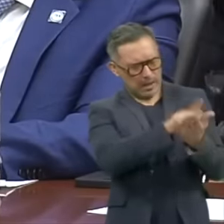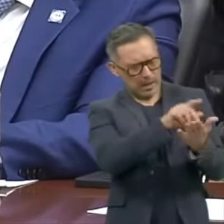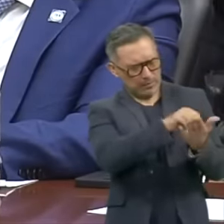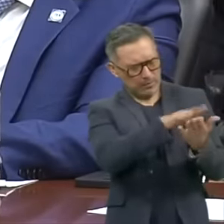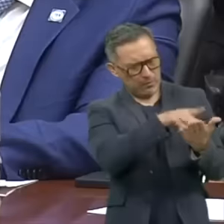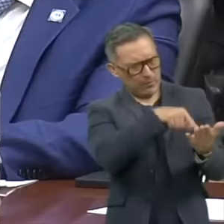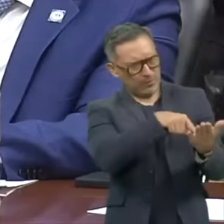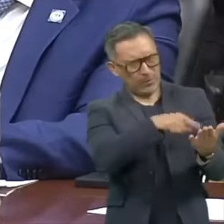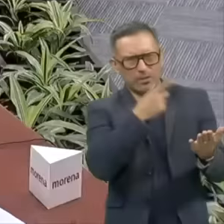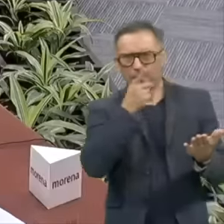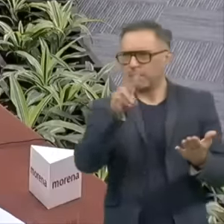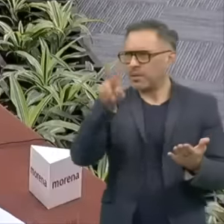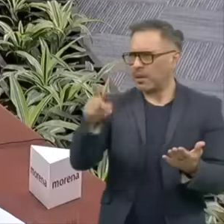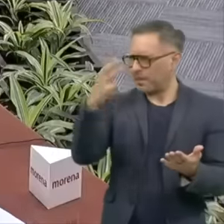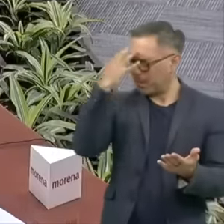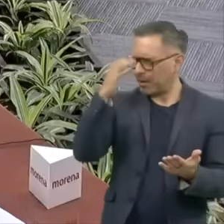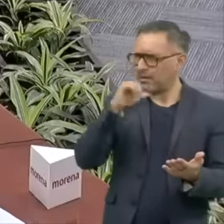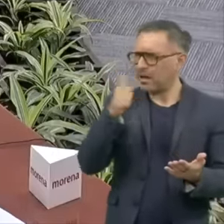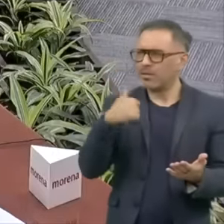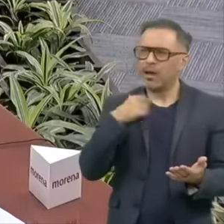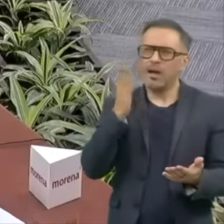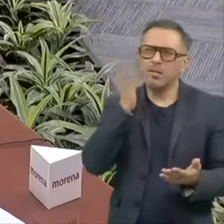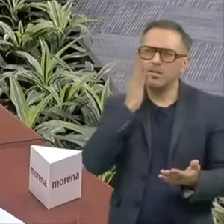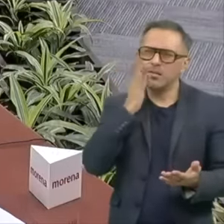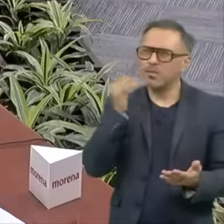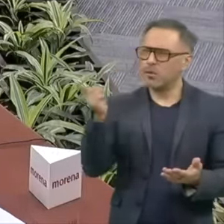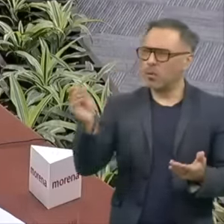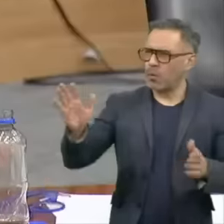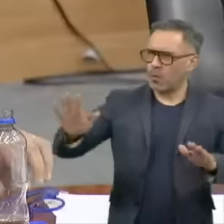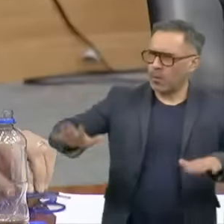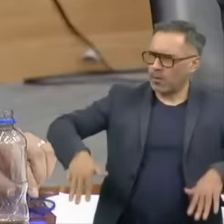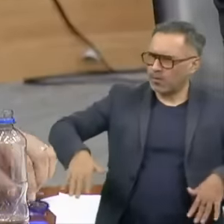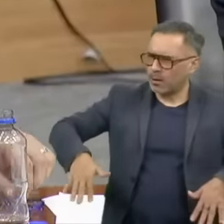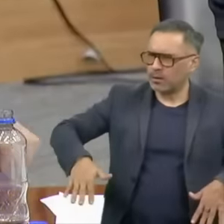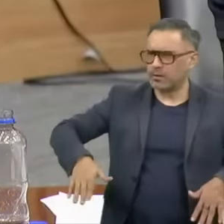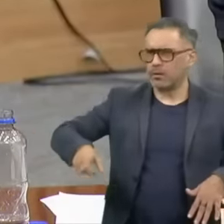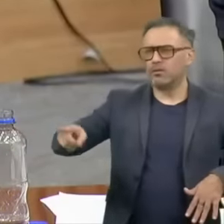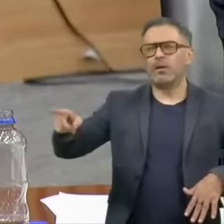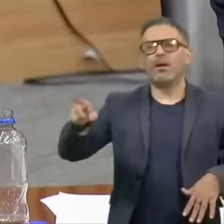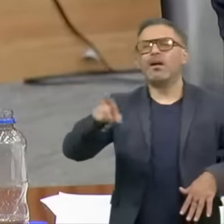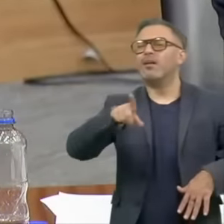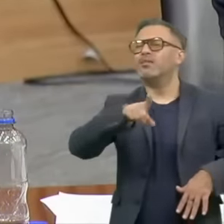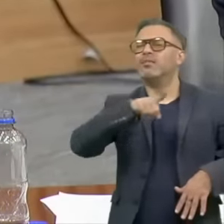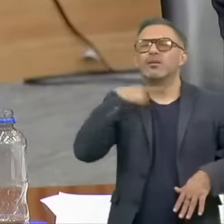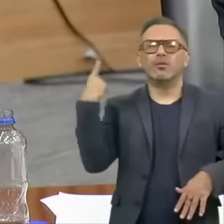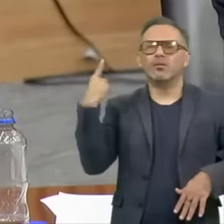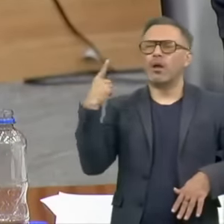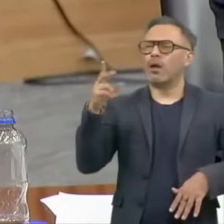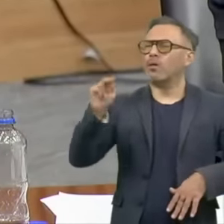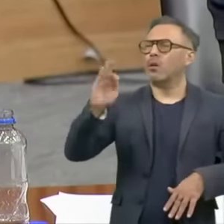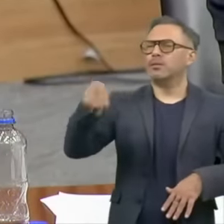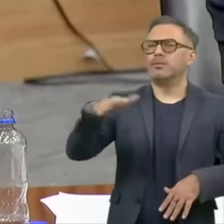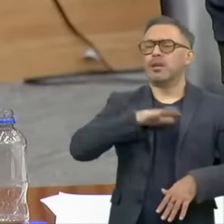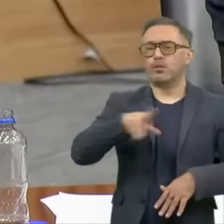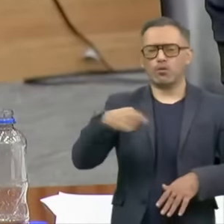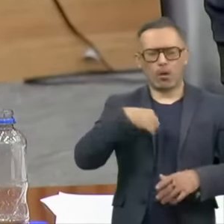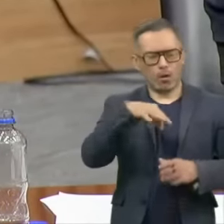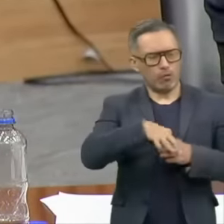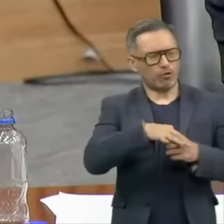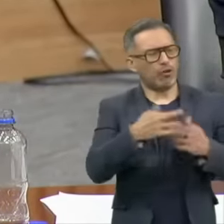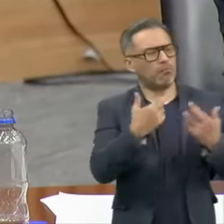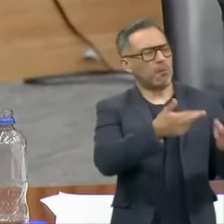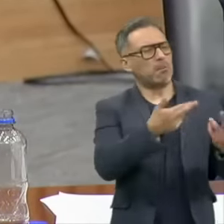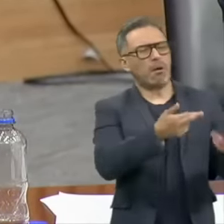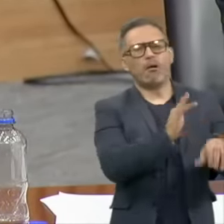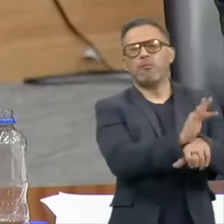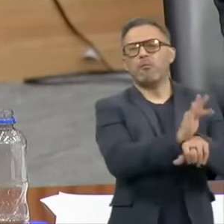llama cinismo, se llama ser cobardes y no aceptar su derrota. Aquí no hay ningún trasvase de votos ni ningún trasvase